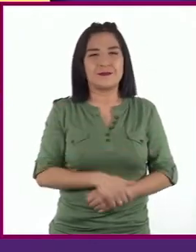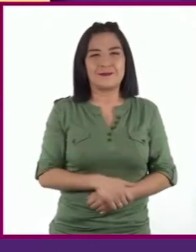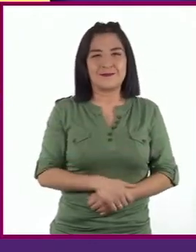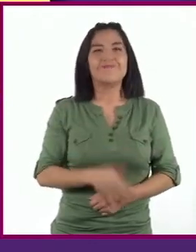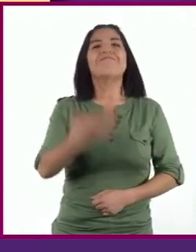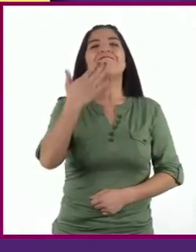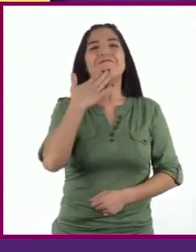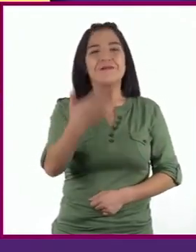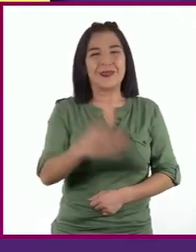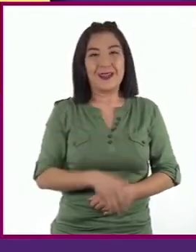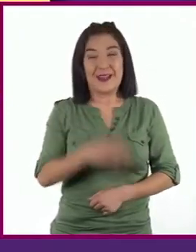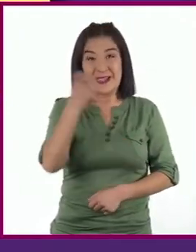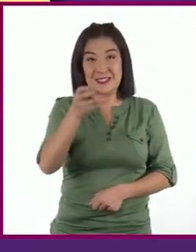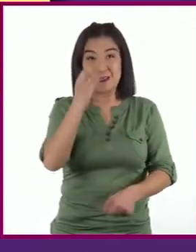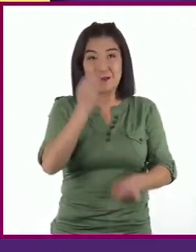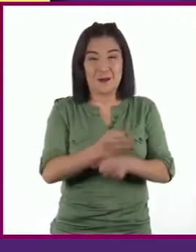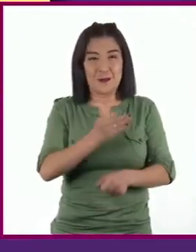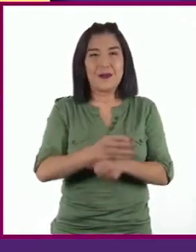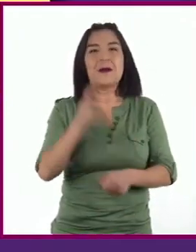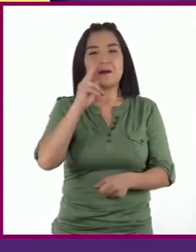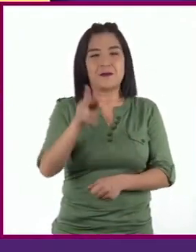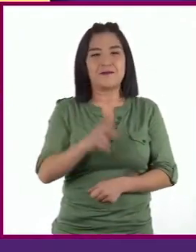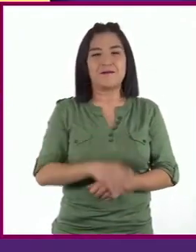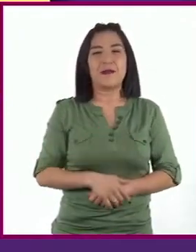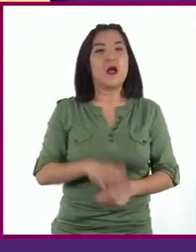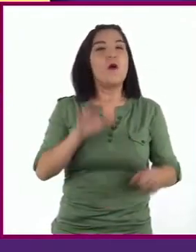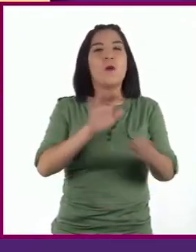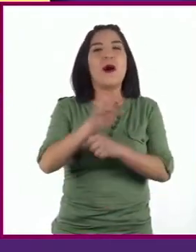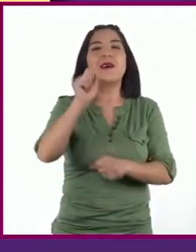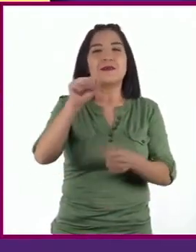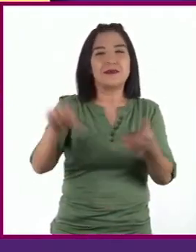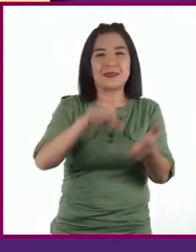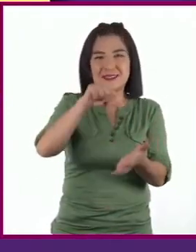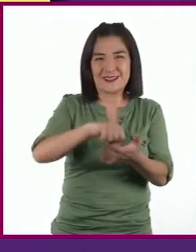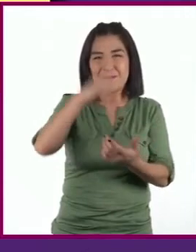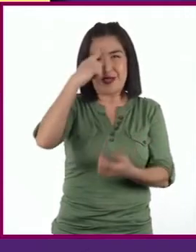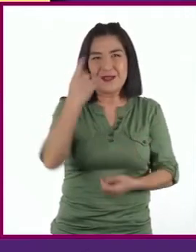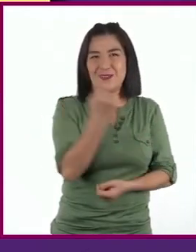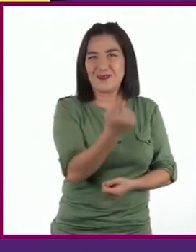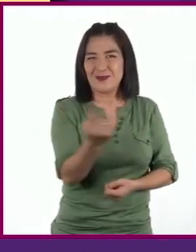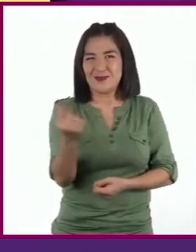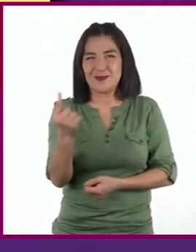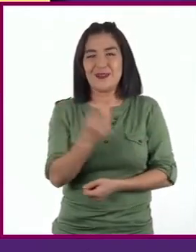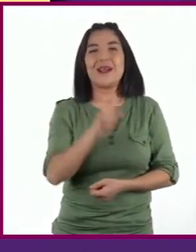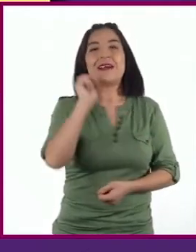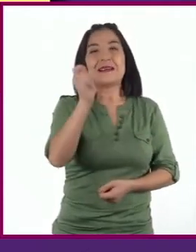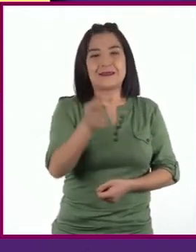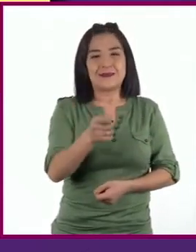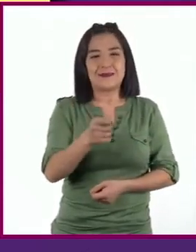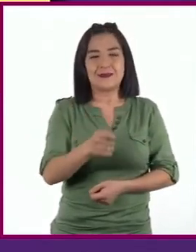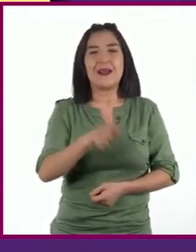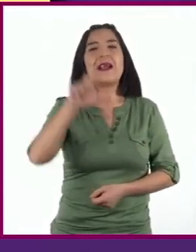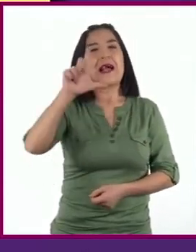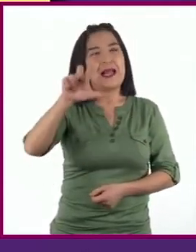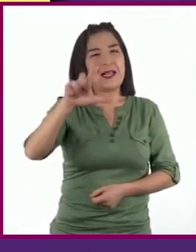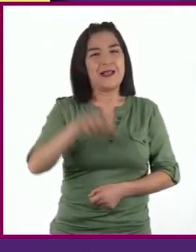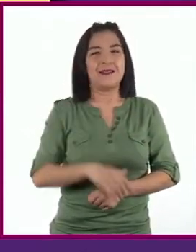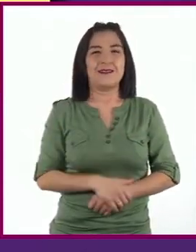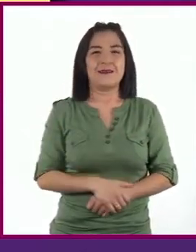Correcto. En este caso, el vértice que tomarías como centro de rotación sería el vértice